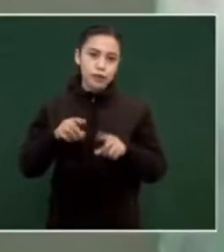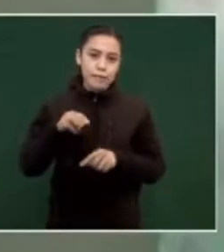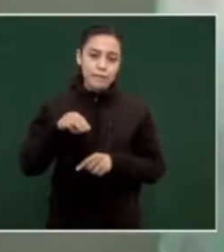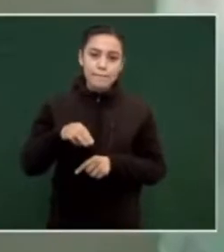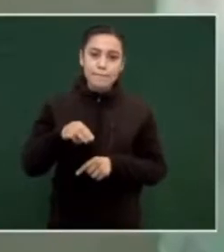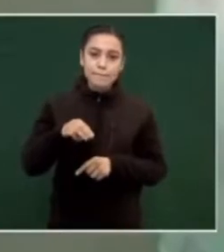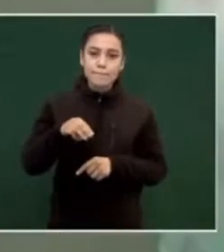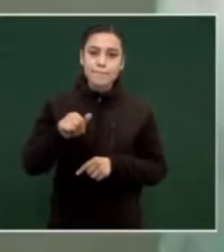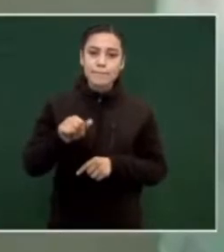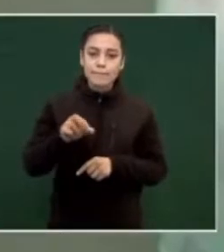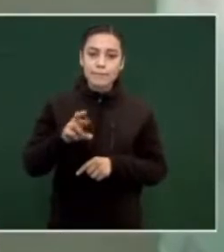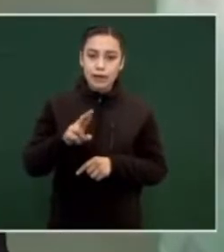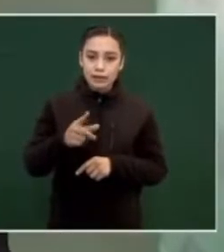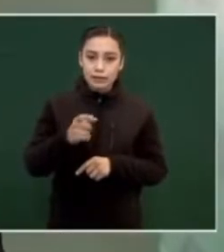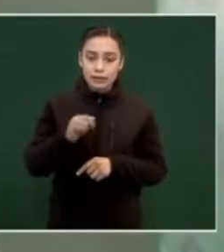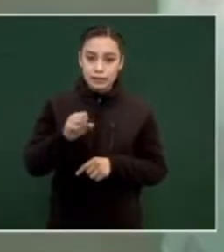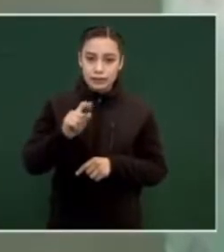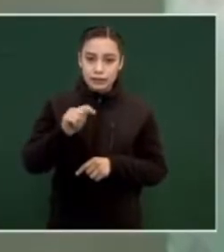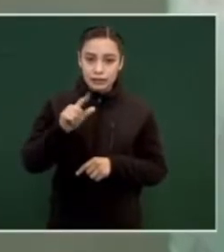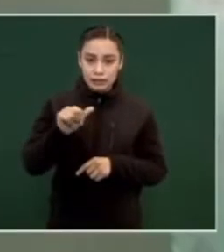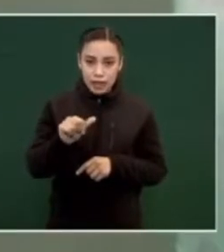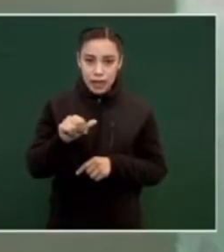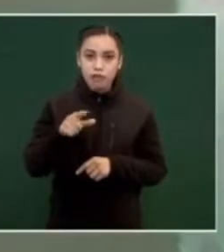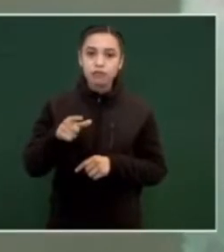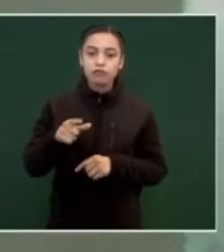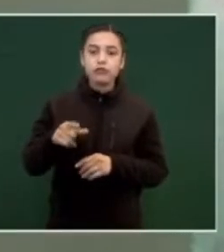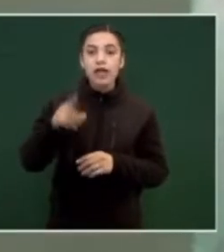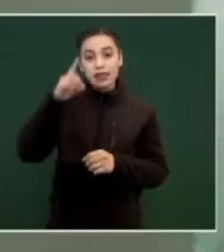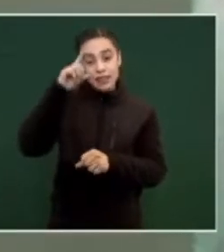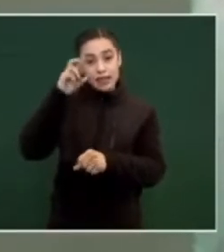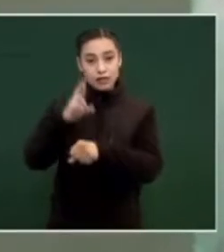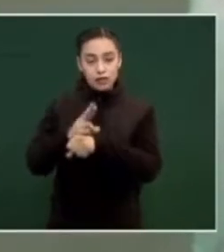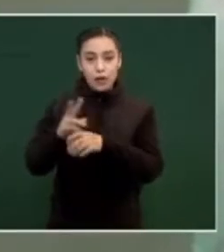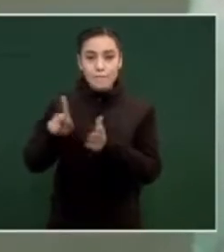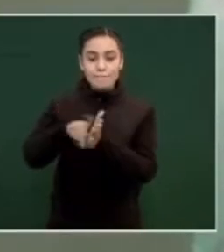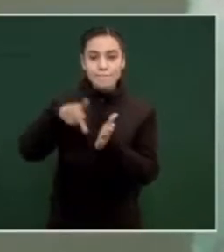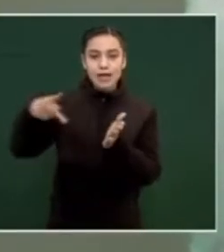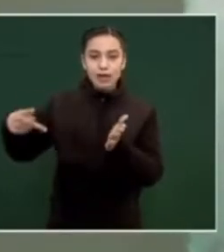que era director del periódico el día ramírez